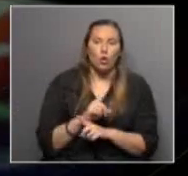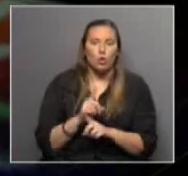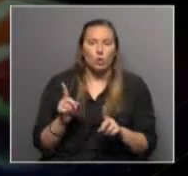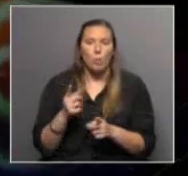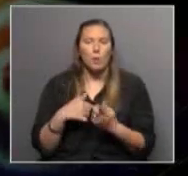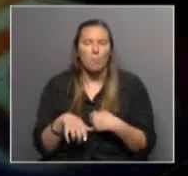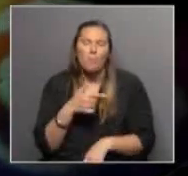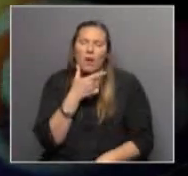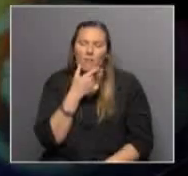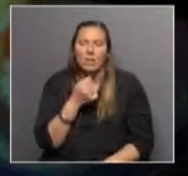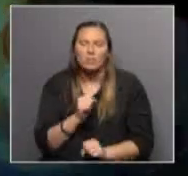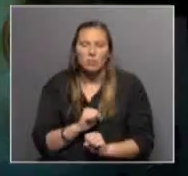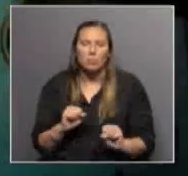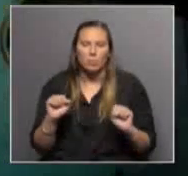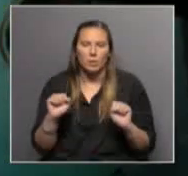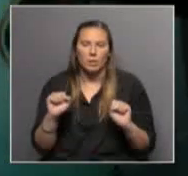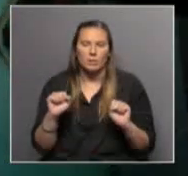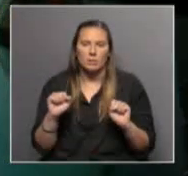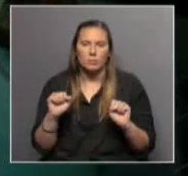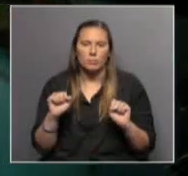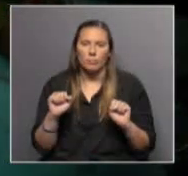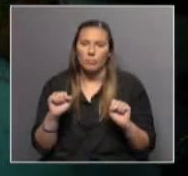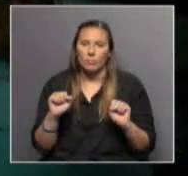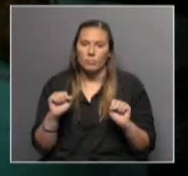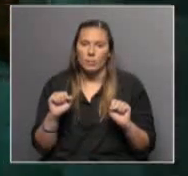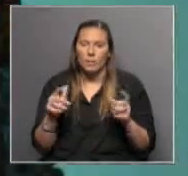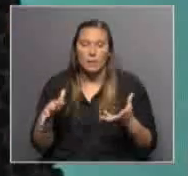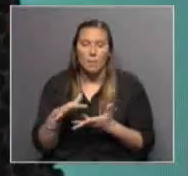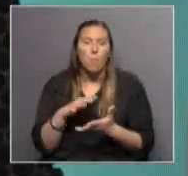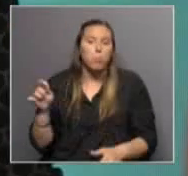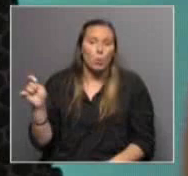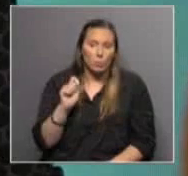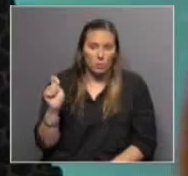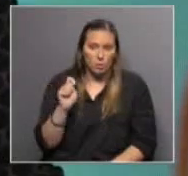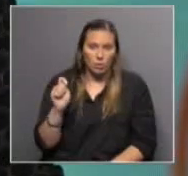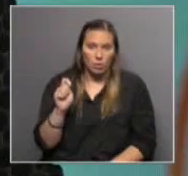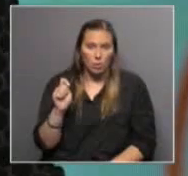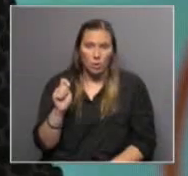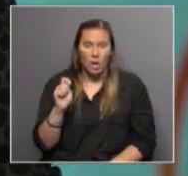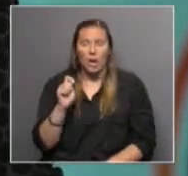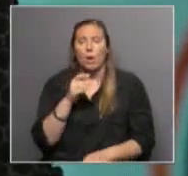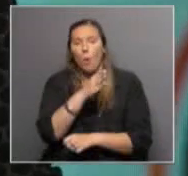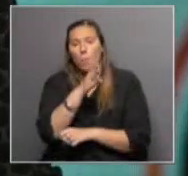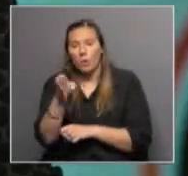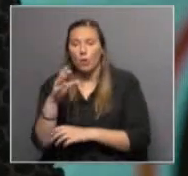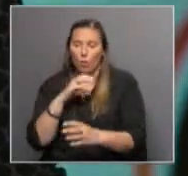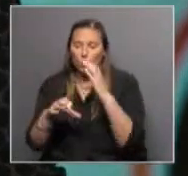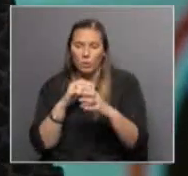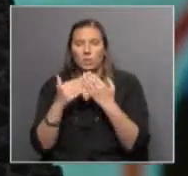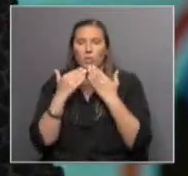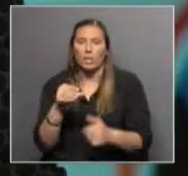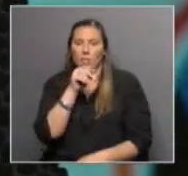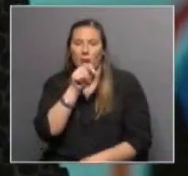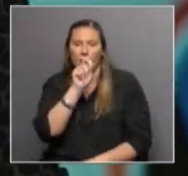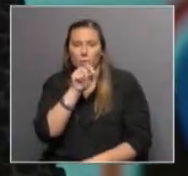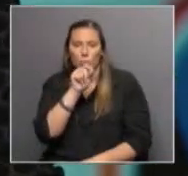es más fácil y cause logres generar impacto público en los medios de comunicación usando twitter que si lo